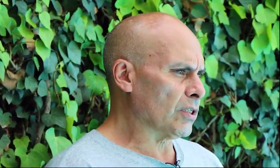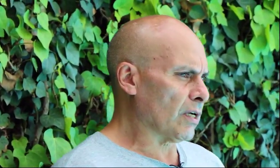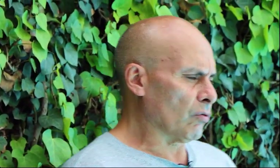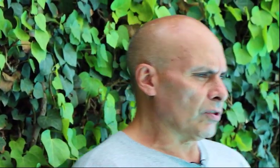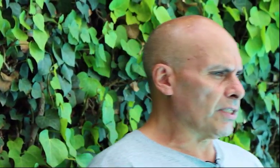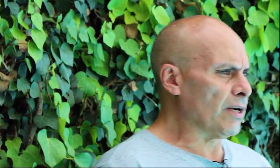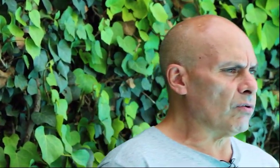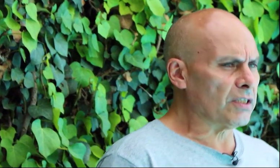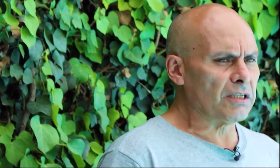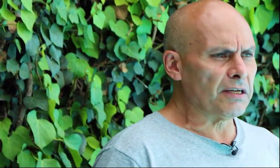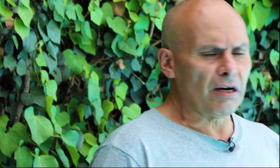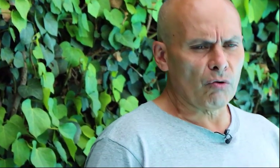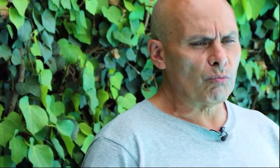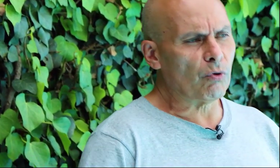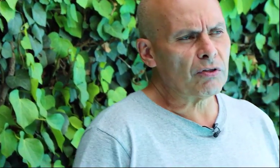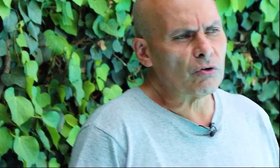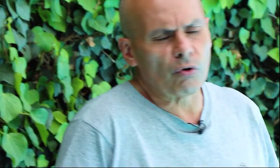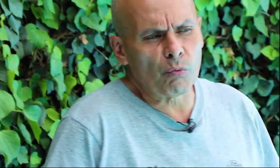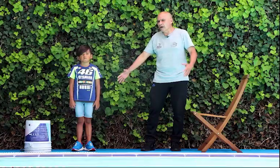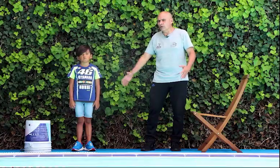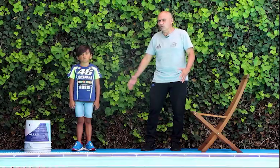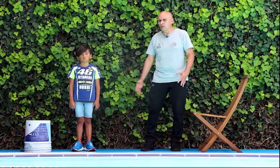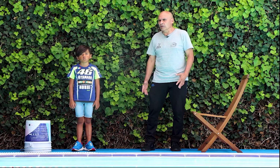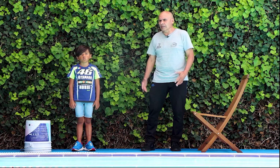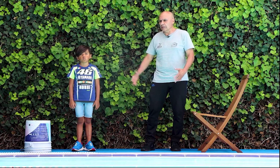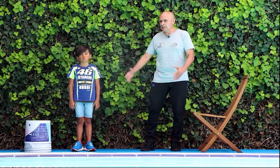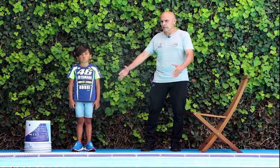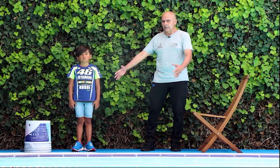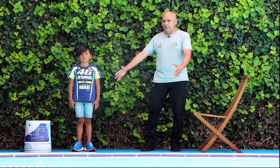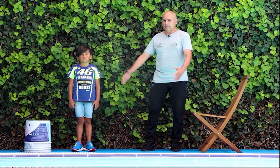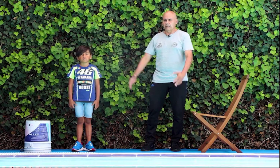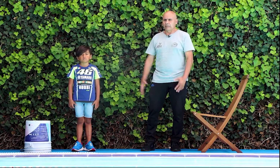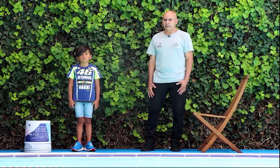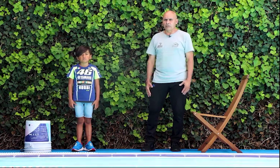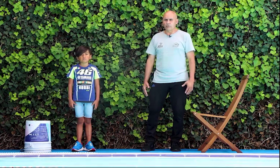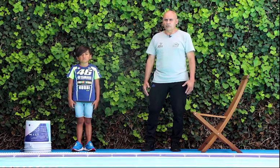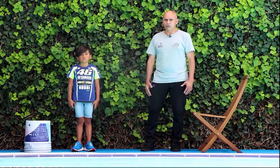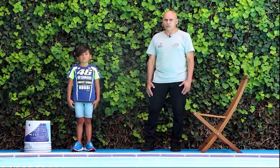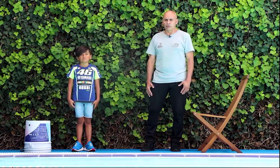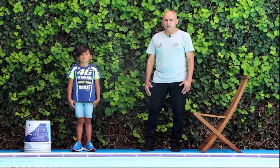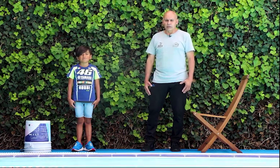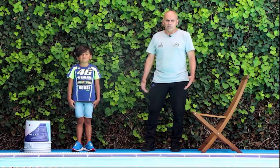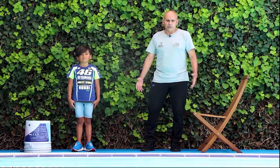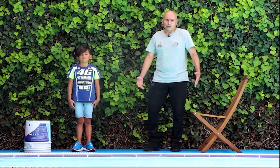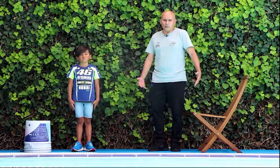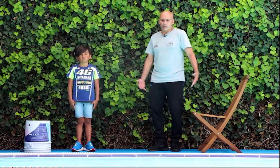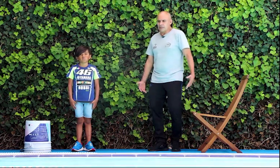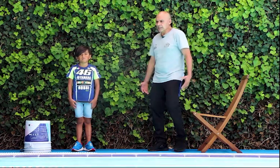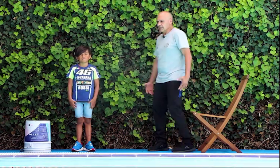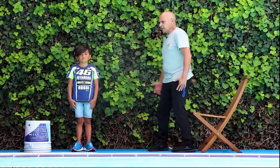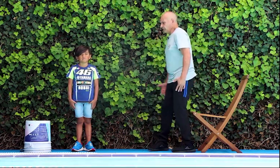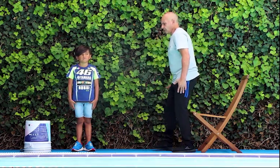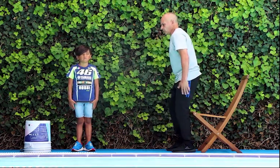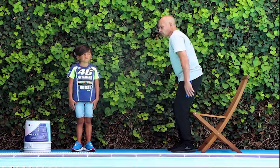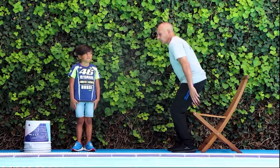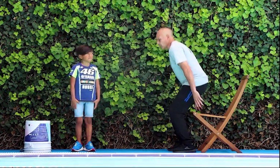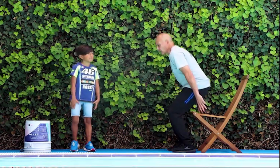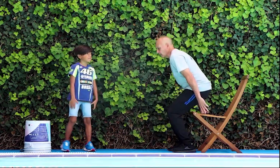podemos utilizar ya sea una silla, un bote o un banco, lo que tengas a disposición. ¿Qué vamos a hacer? Nos vamos a